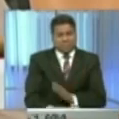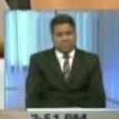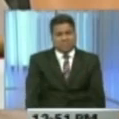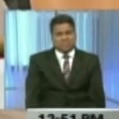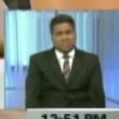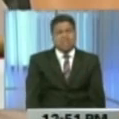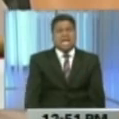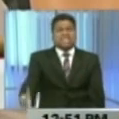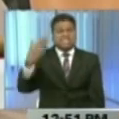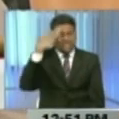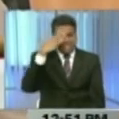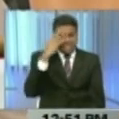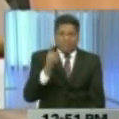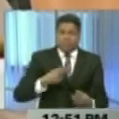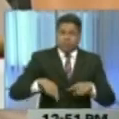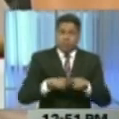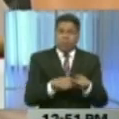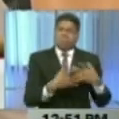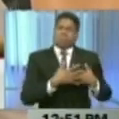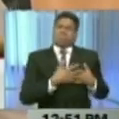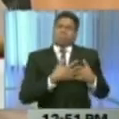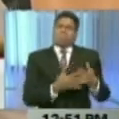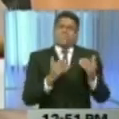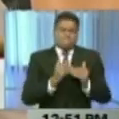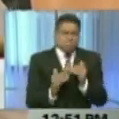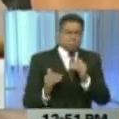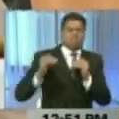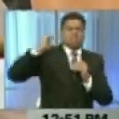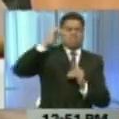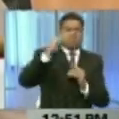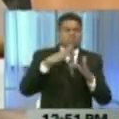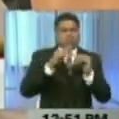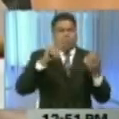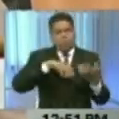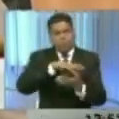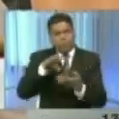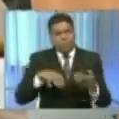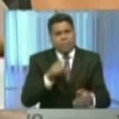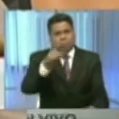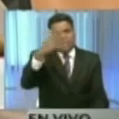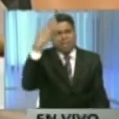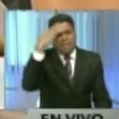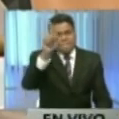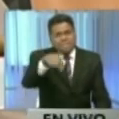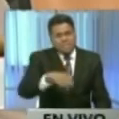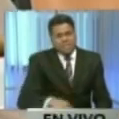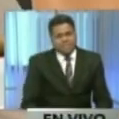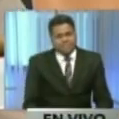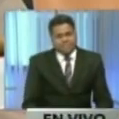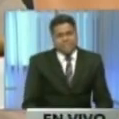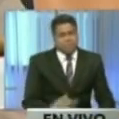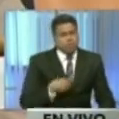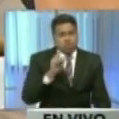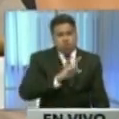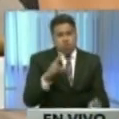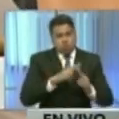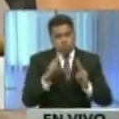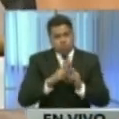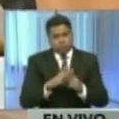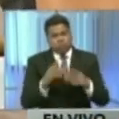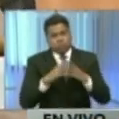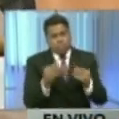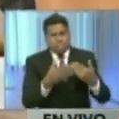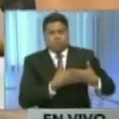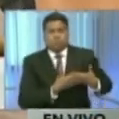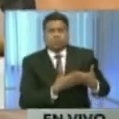ha sabido con valentía superar sus problemas. Y usted también desconoce la voluntad pacífica